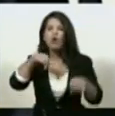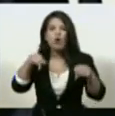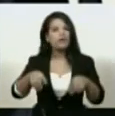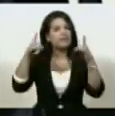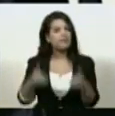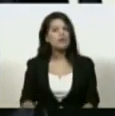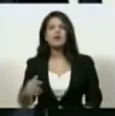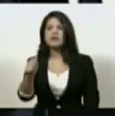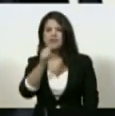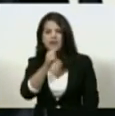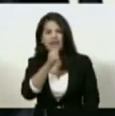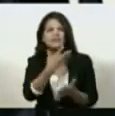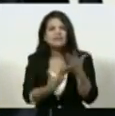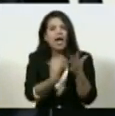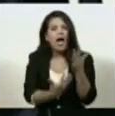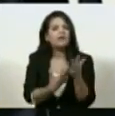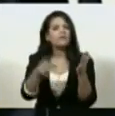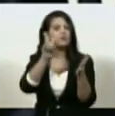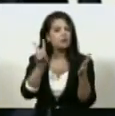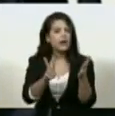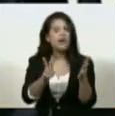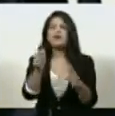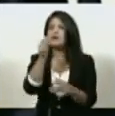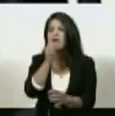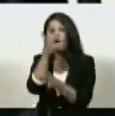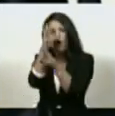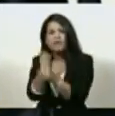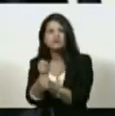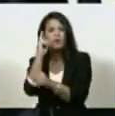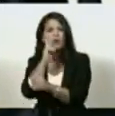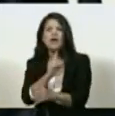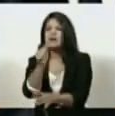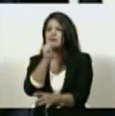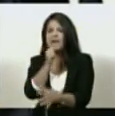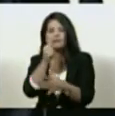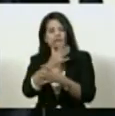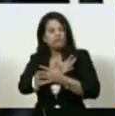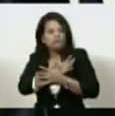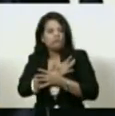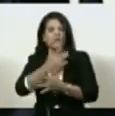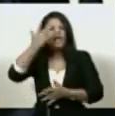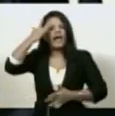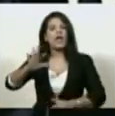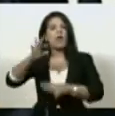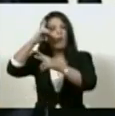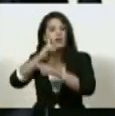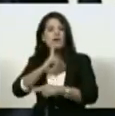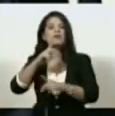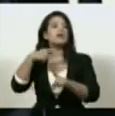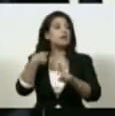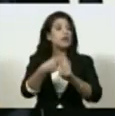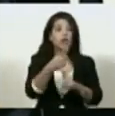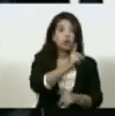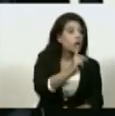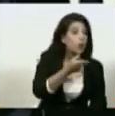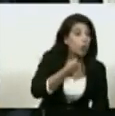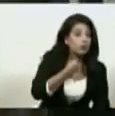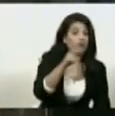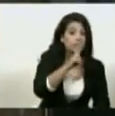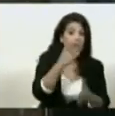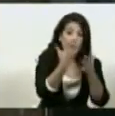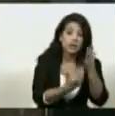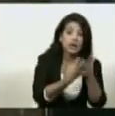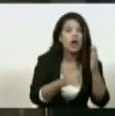¿Quién nació en este país y cree en Bolívar y quién no? ¿Quién aprendió en la escuela que somos libres y quién no? Yo estoy